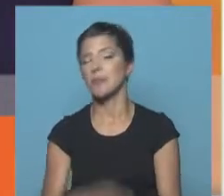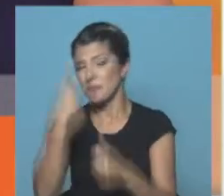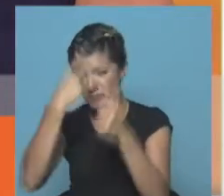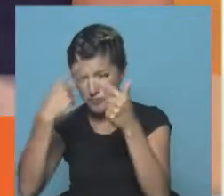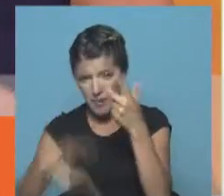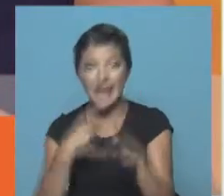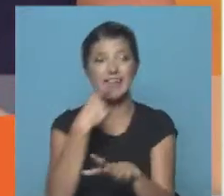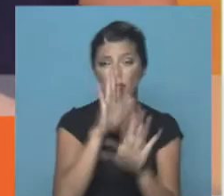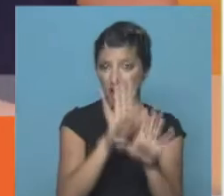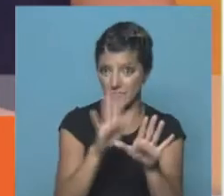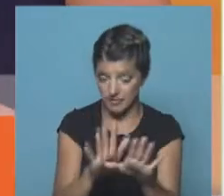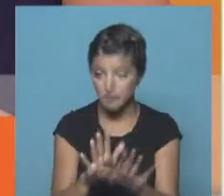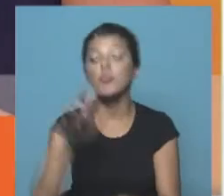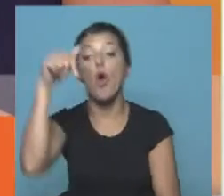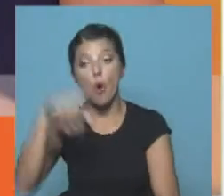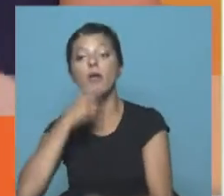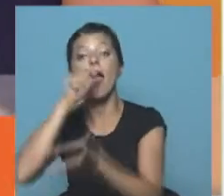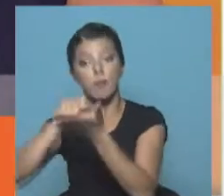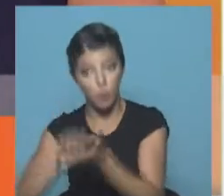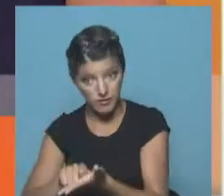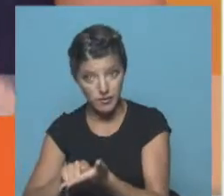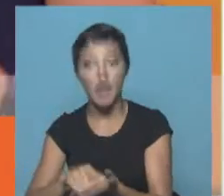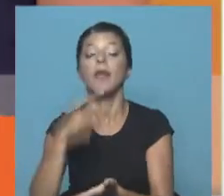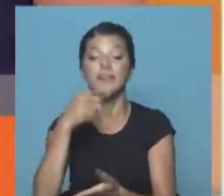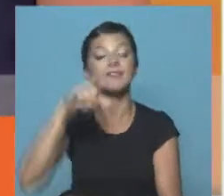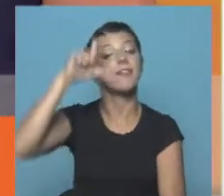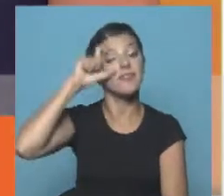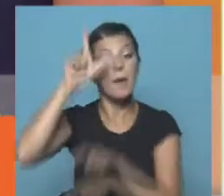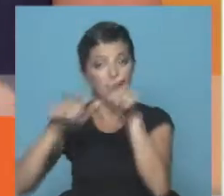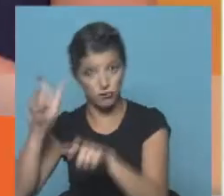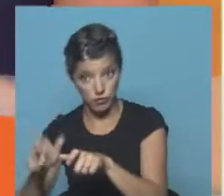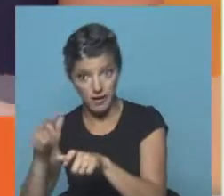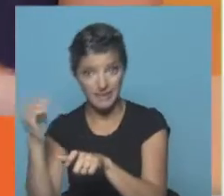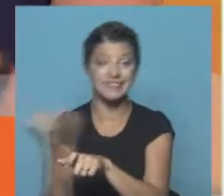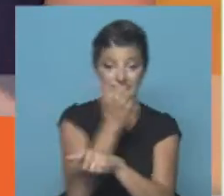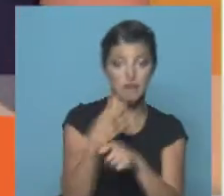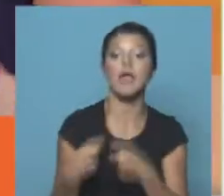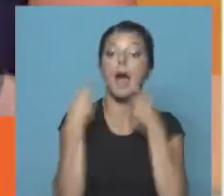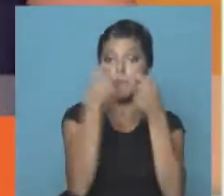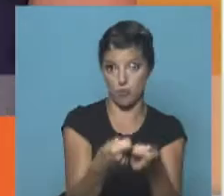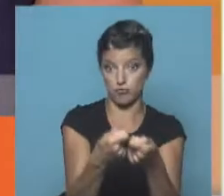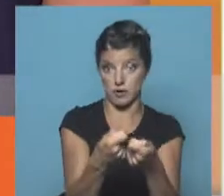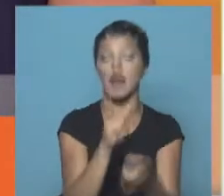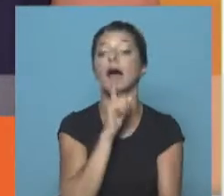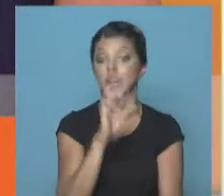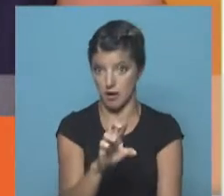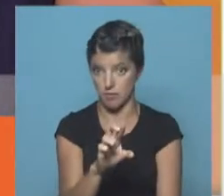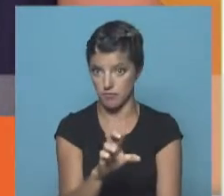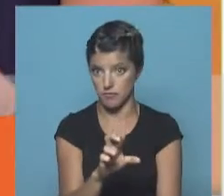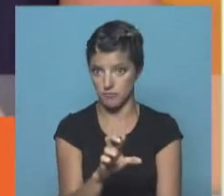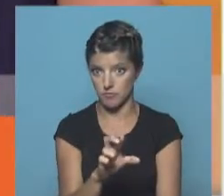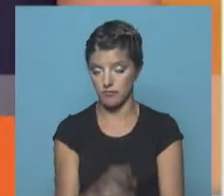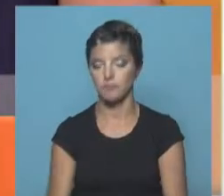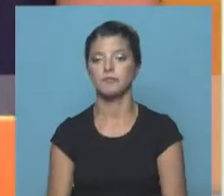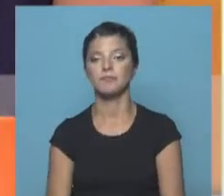dice que hoy 6 estadounidenses sobre 10 apoyan al presidente y que esto, como hace y como sigue comportándose,